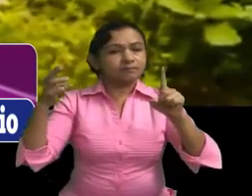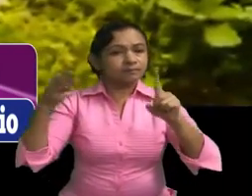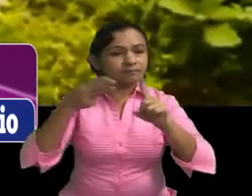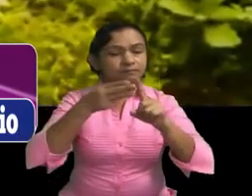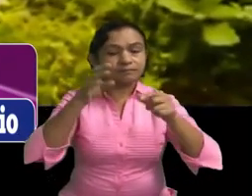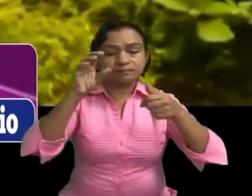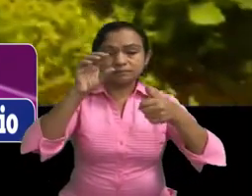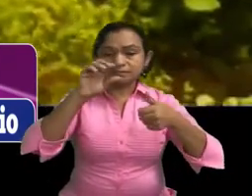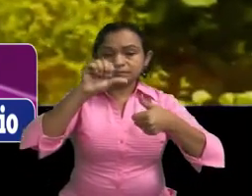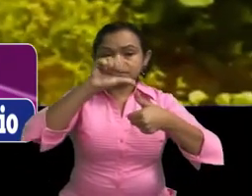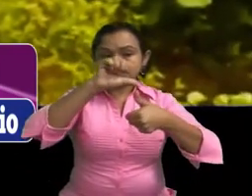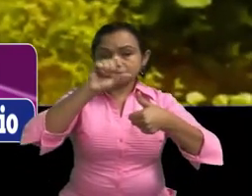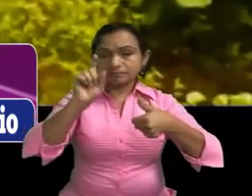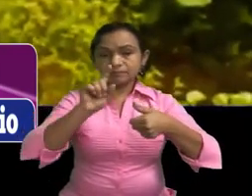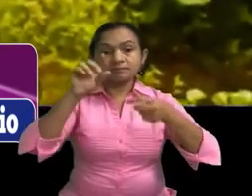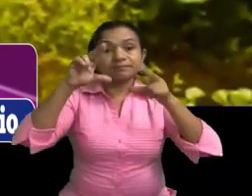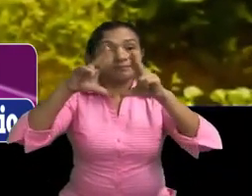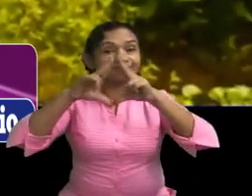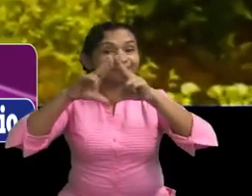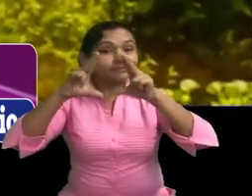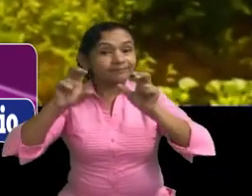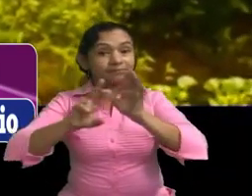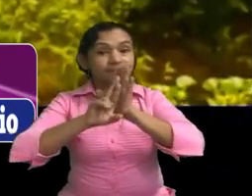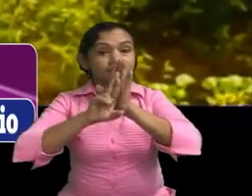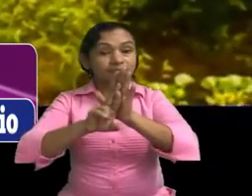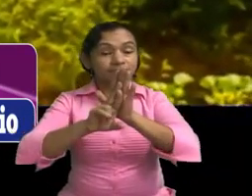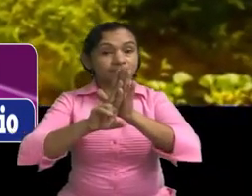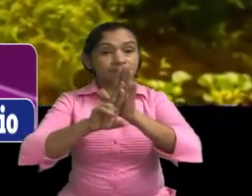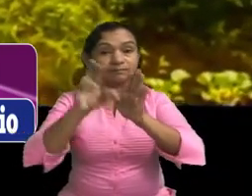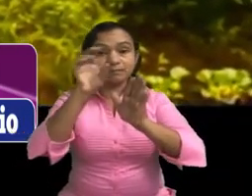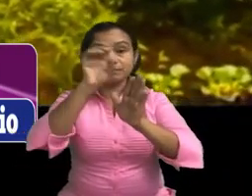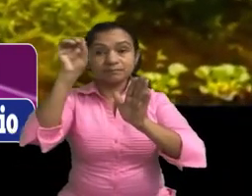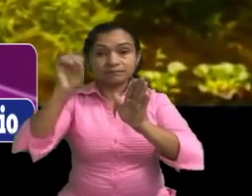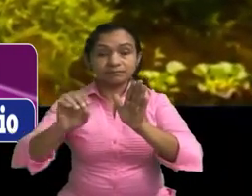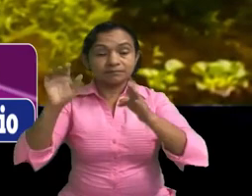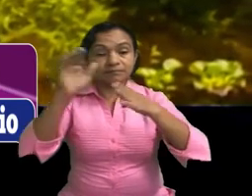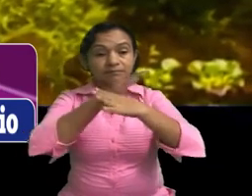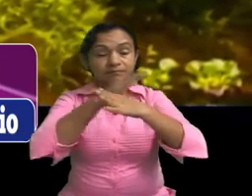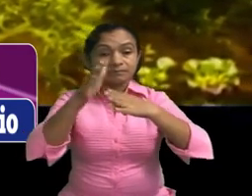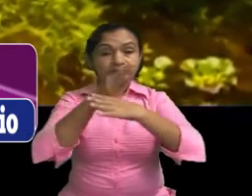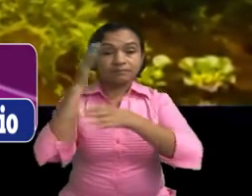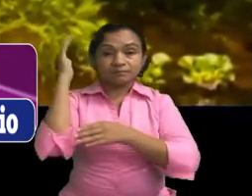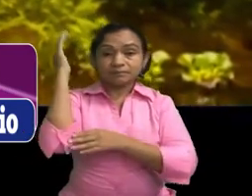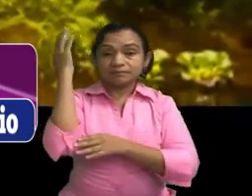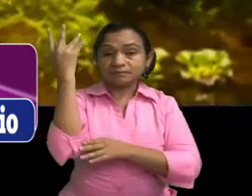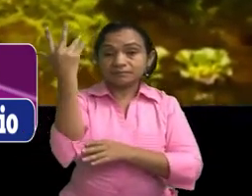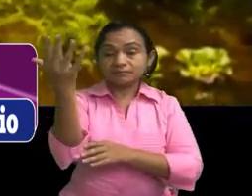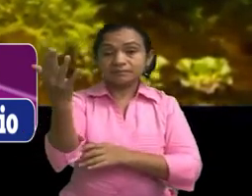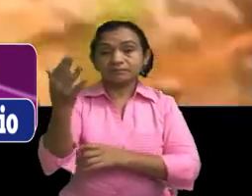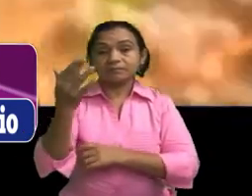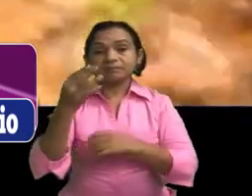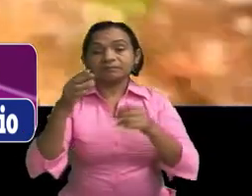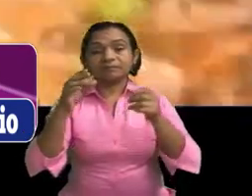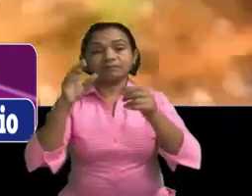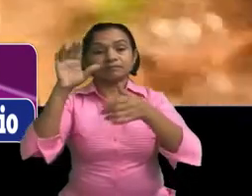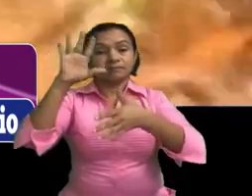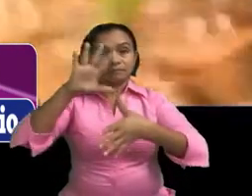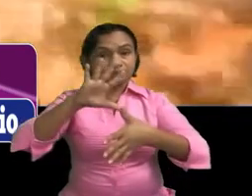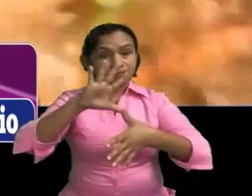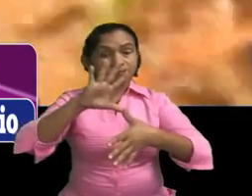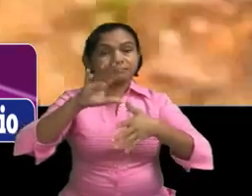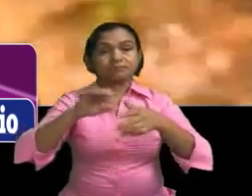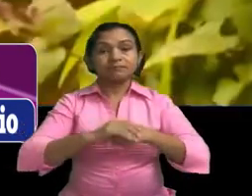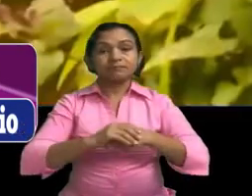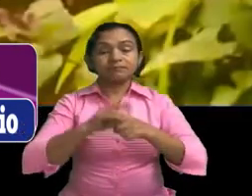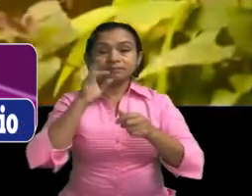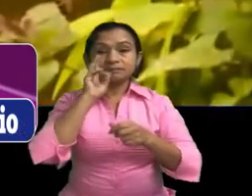Nicaragua representa un alto porcentaje de biodiversidad en las Américas, ¿ya? Y